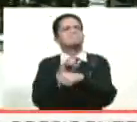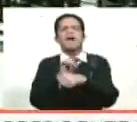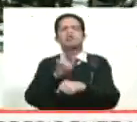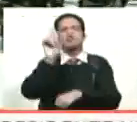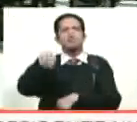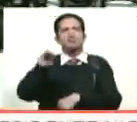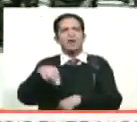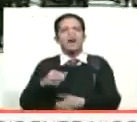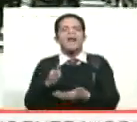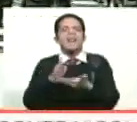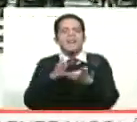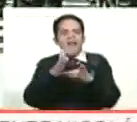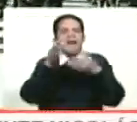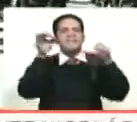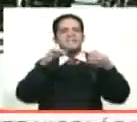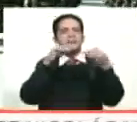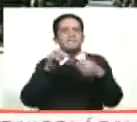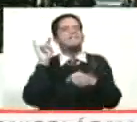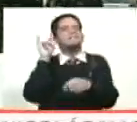leales siempre.